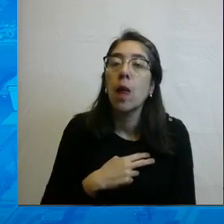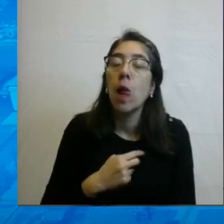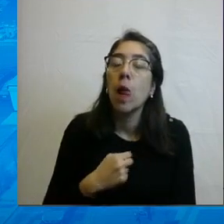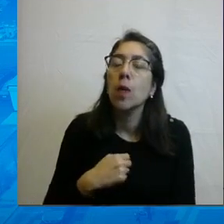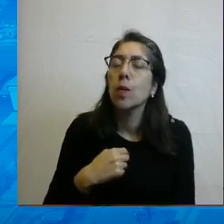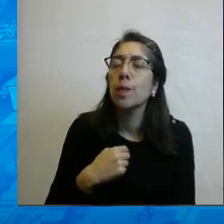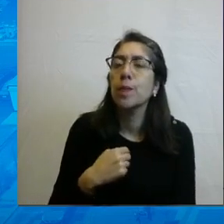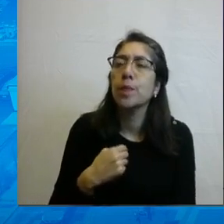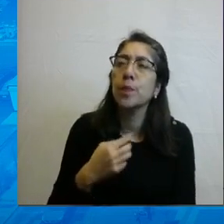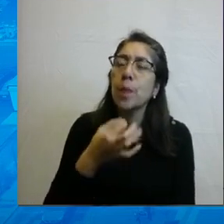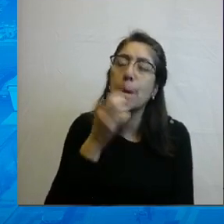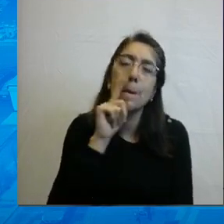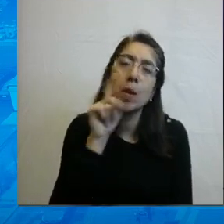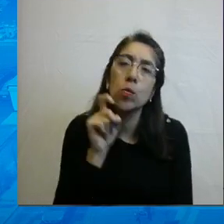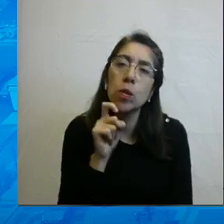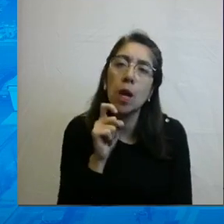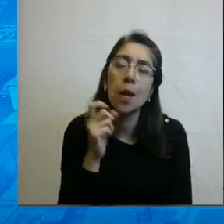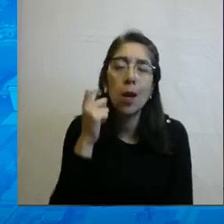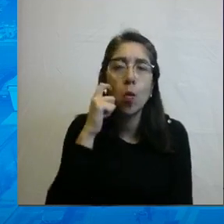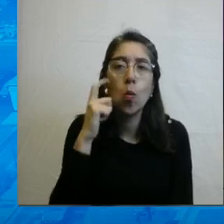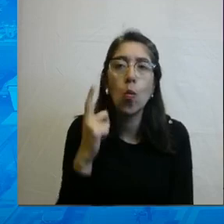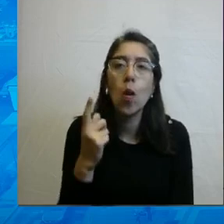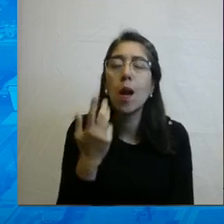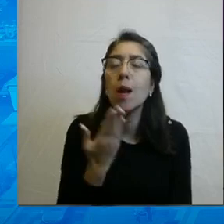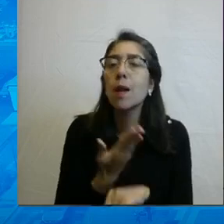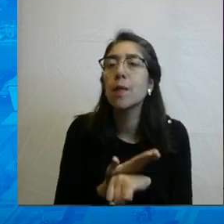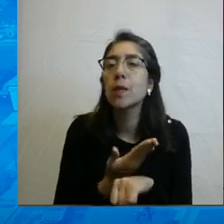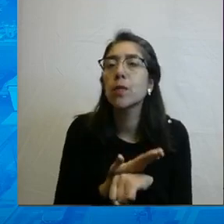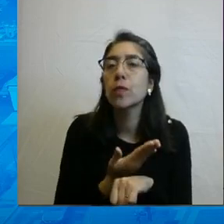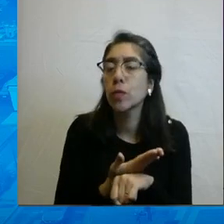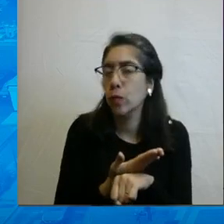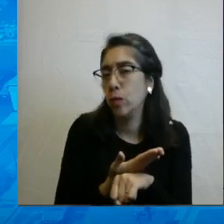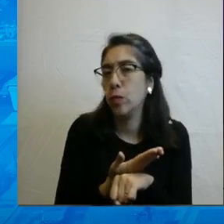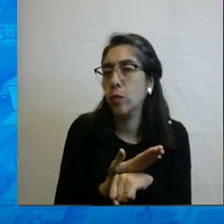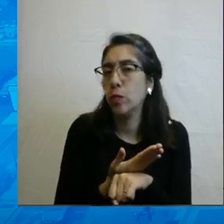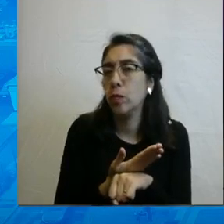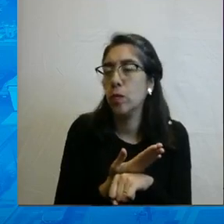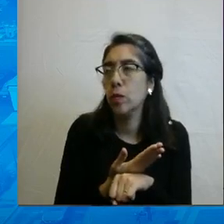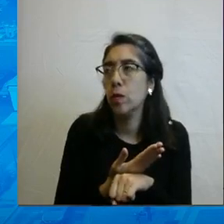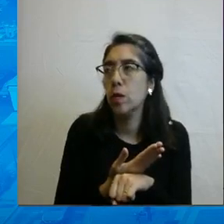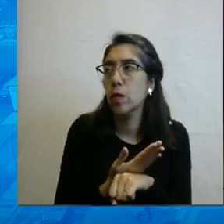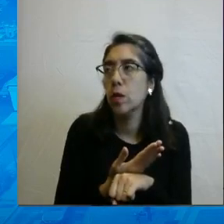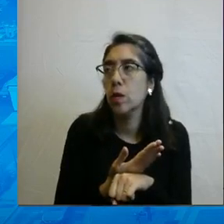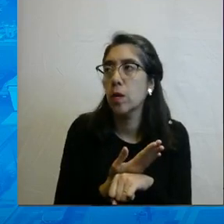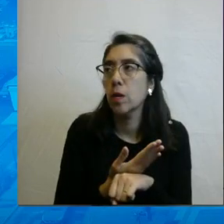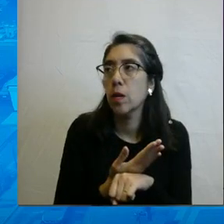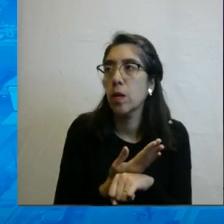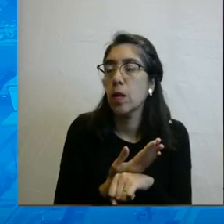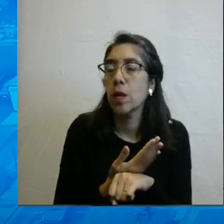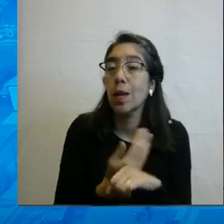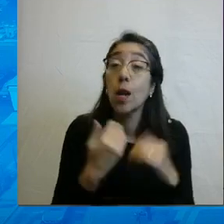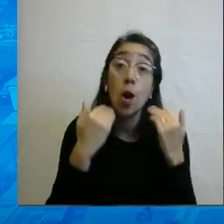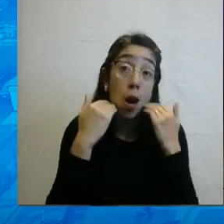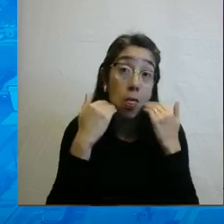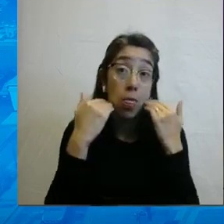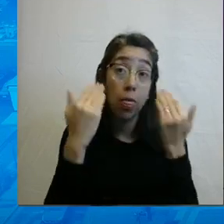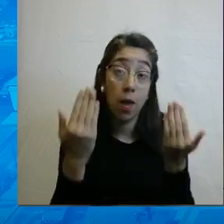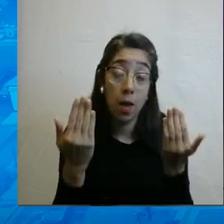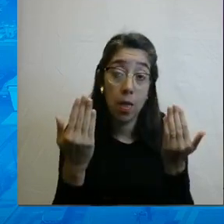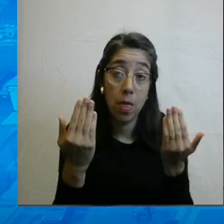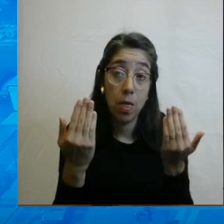¿cuál es la solicitud que usted específicamente está presentando? Es que nos compren como